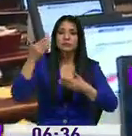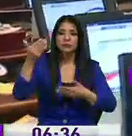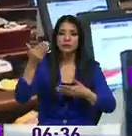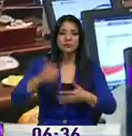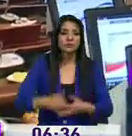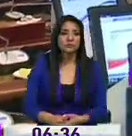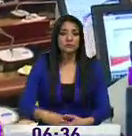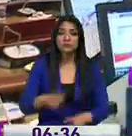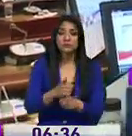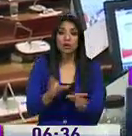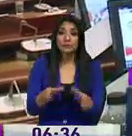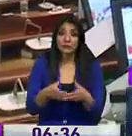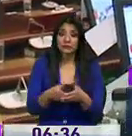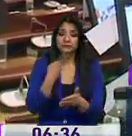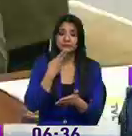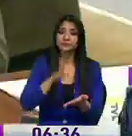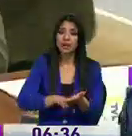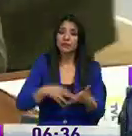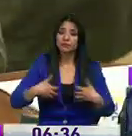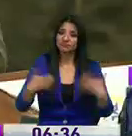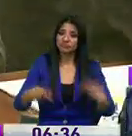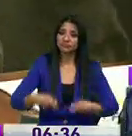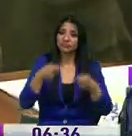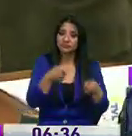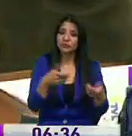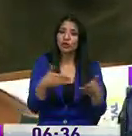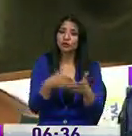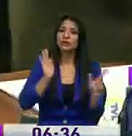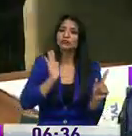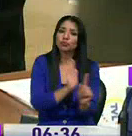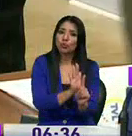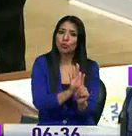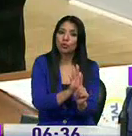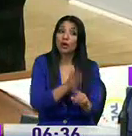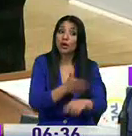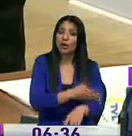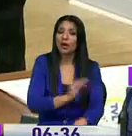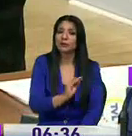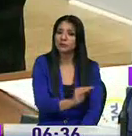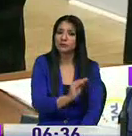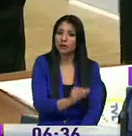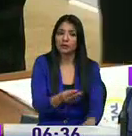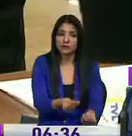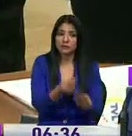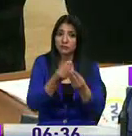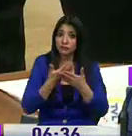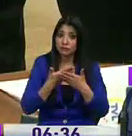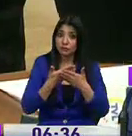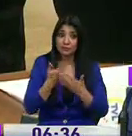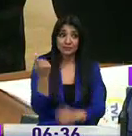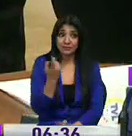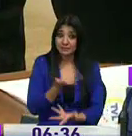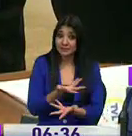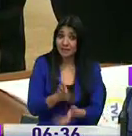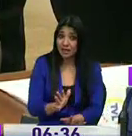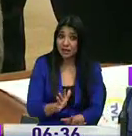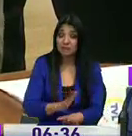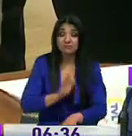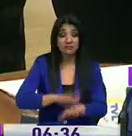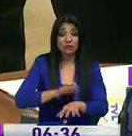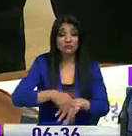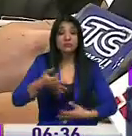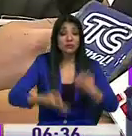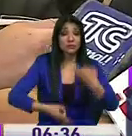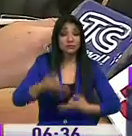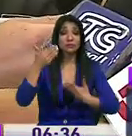lo pronto la comisión remitió una carta de protesta en contra de actuales a quienes le advirtieron que no haber entregado la información requerida es causal de juicio